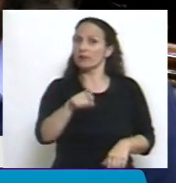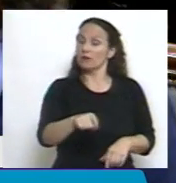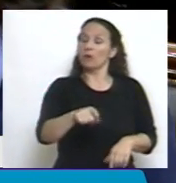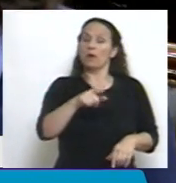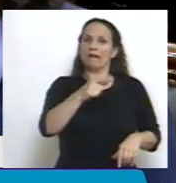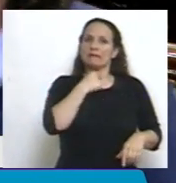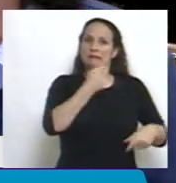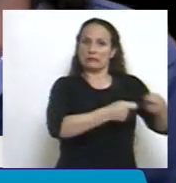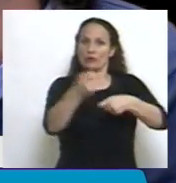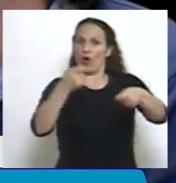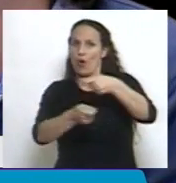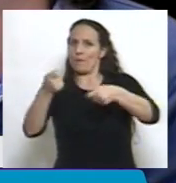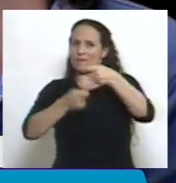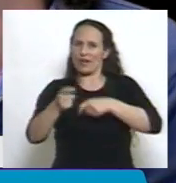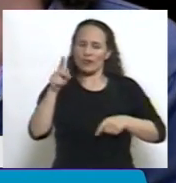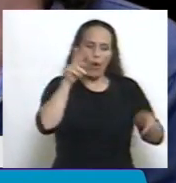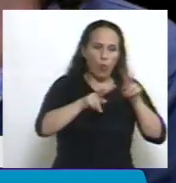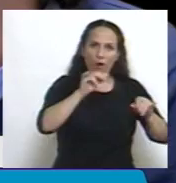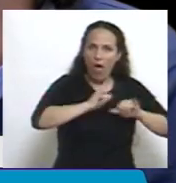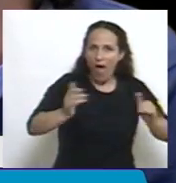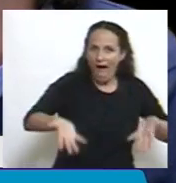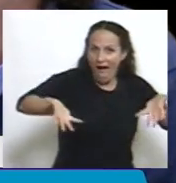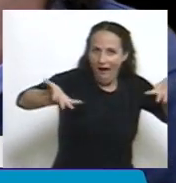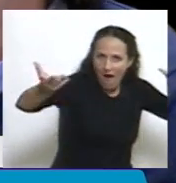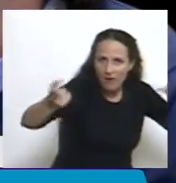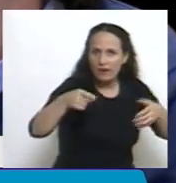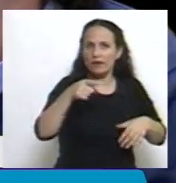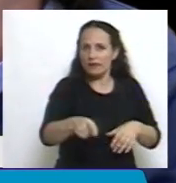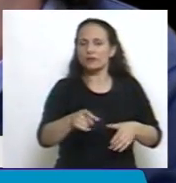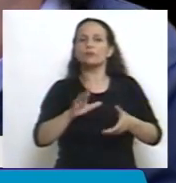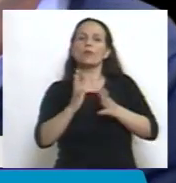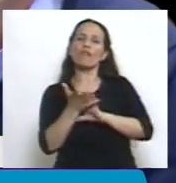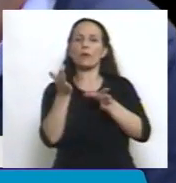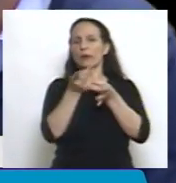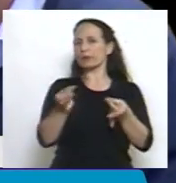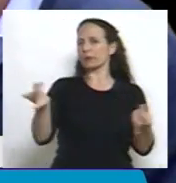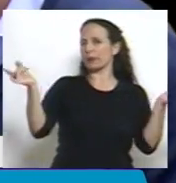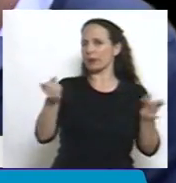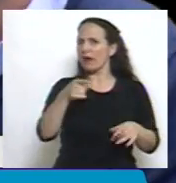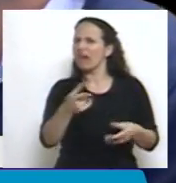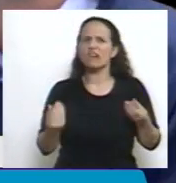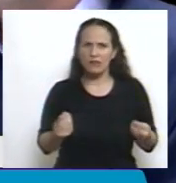de los mercados, ¿sí?, de una manera bastante naif, lo que se hacía es